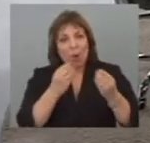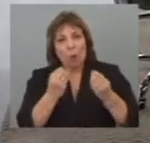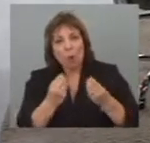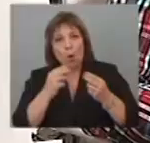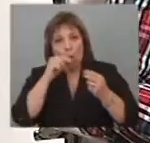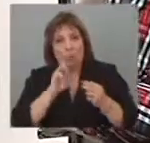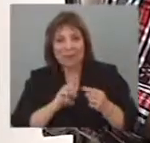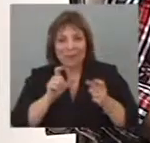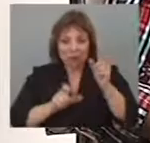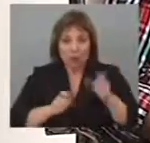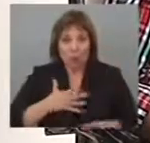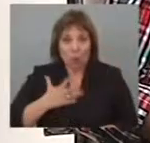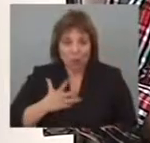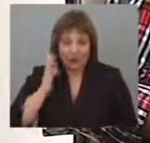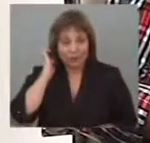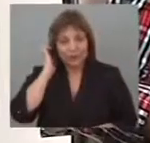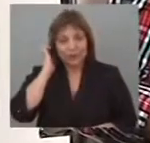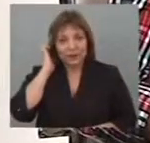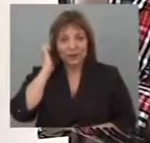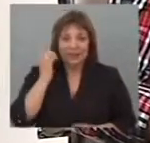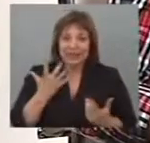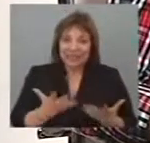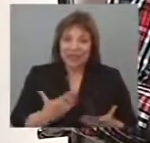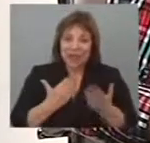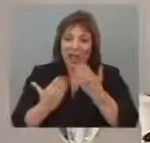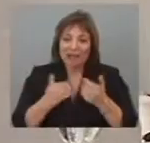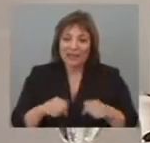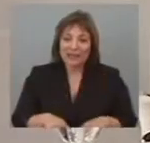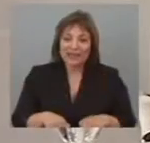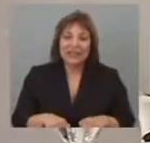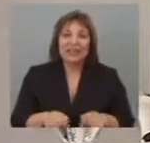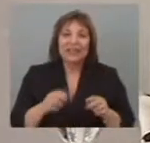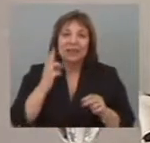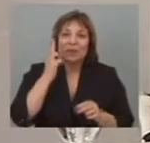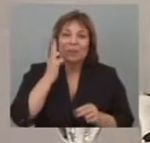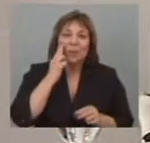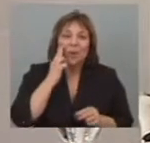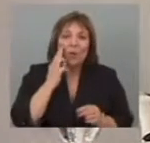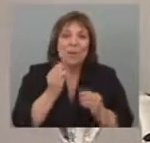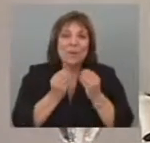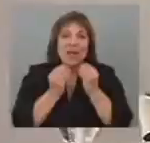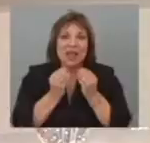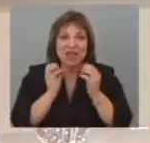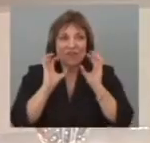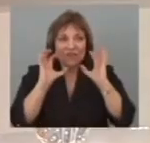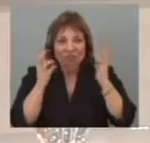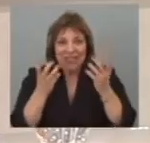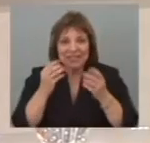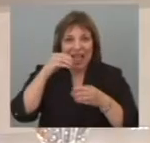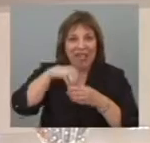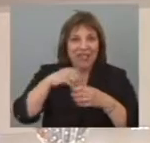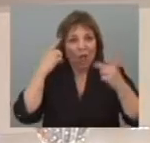temas. Y precisamente la idea es abordar el problema de la violencia en